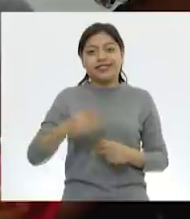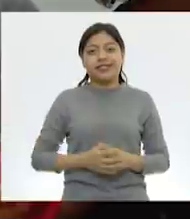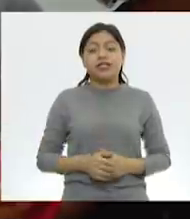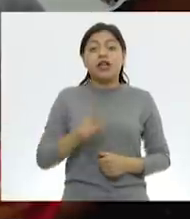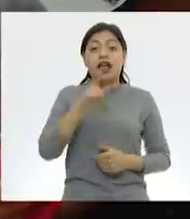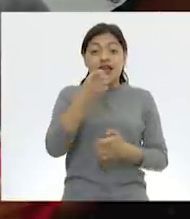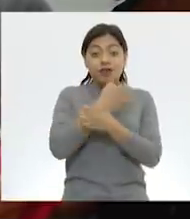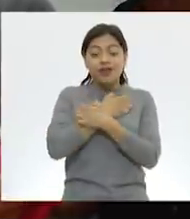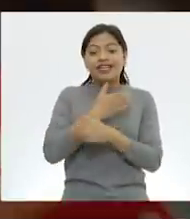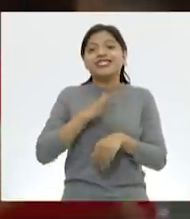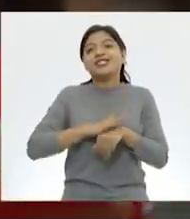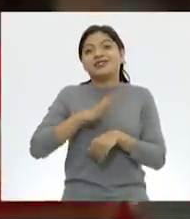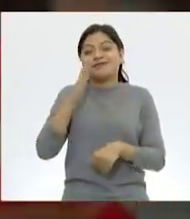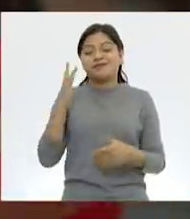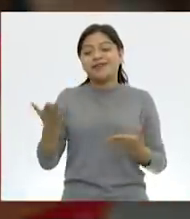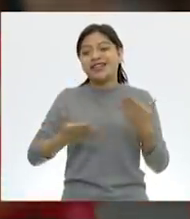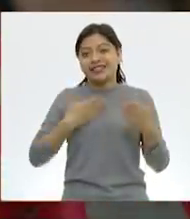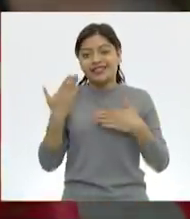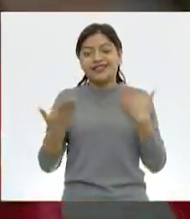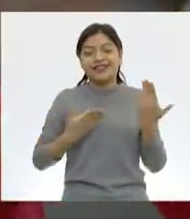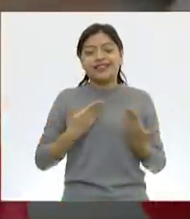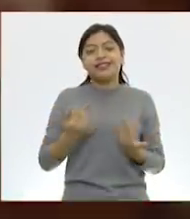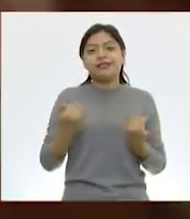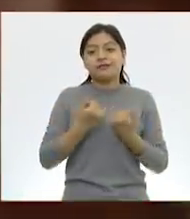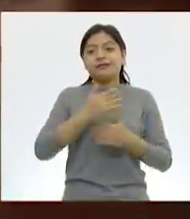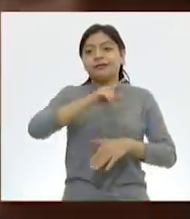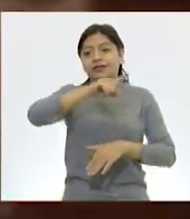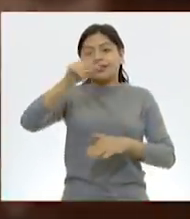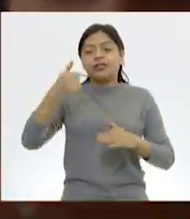hacer la educación más interactiva y accesible para todos.